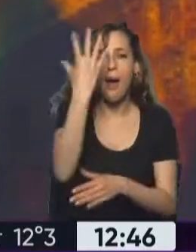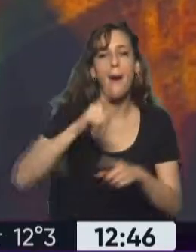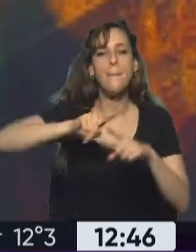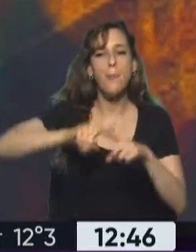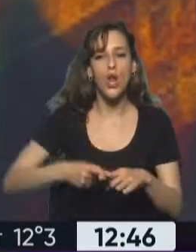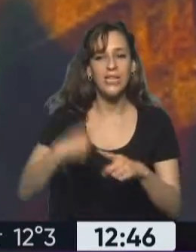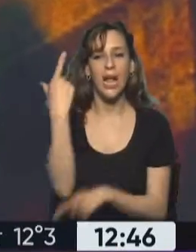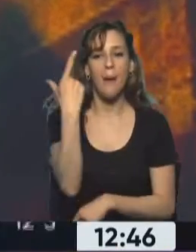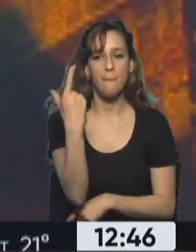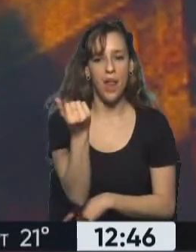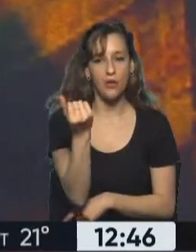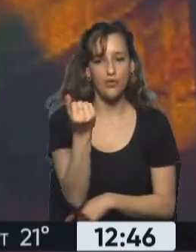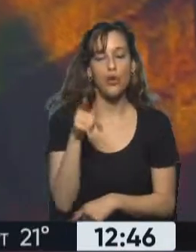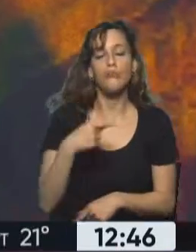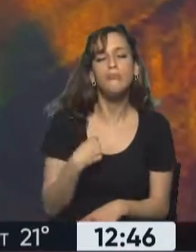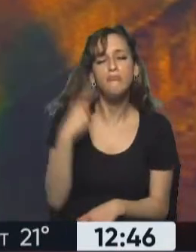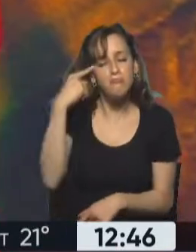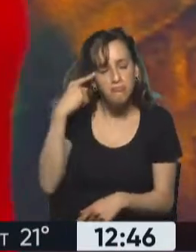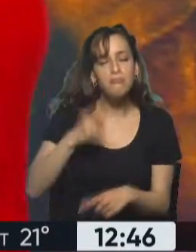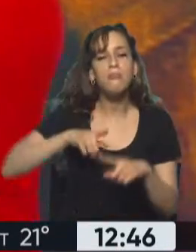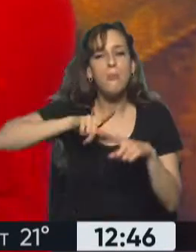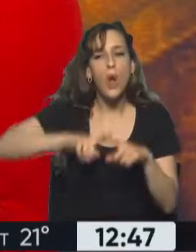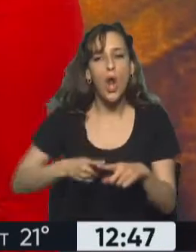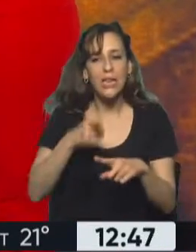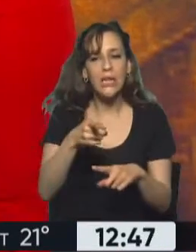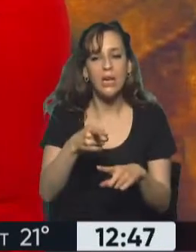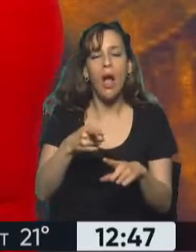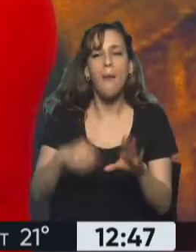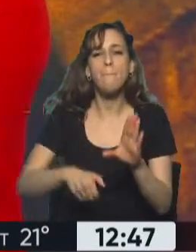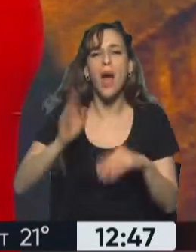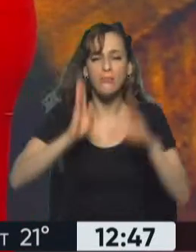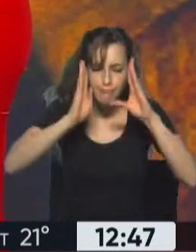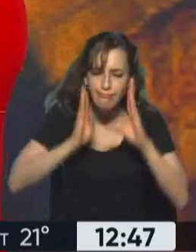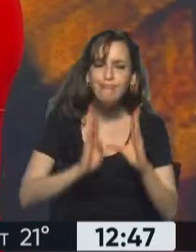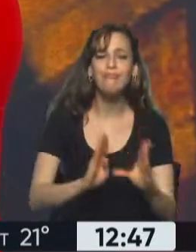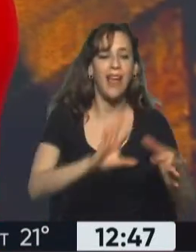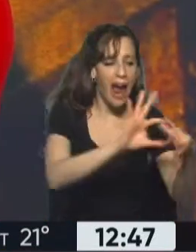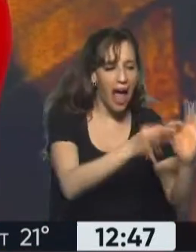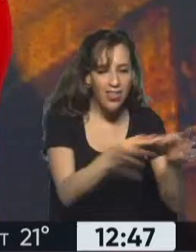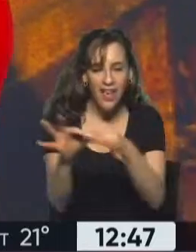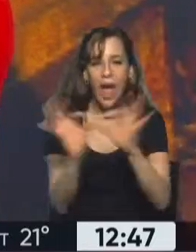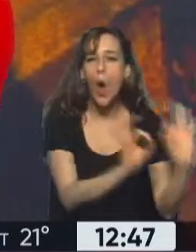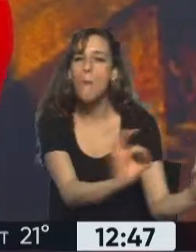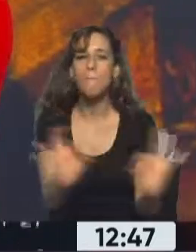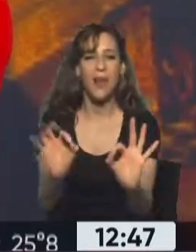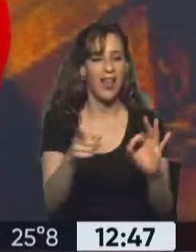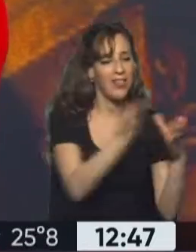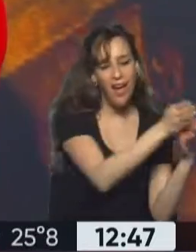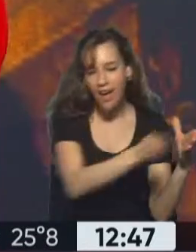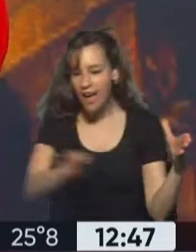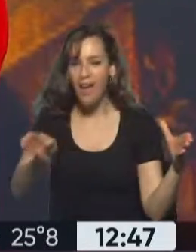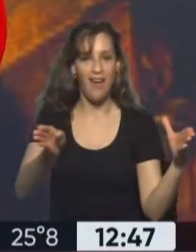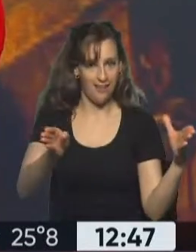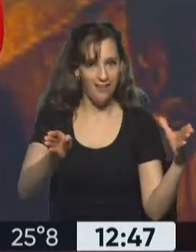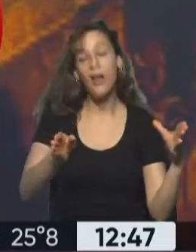relevante, que considero que es una política de precios que se puso a mirar la cadena completa, que es precios cuidados, pero que a veces nos quedamos con precios cuidados y lo que importó fue la